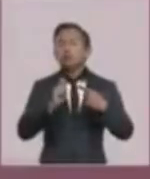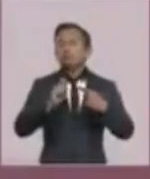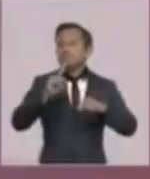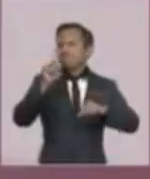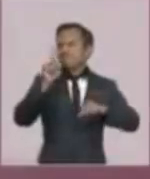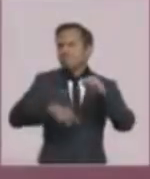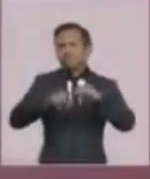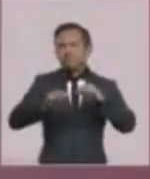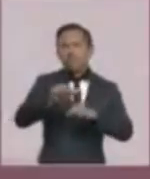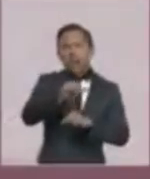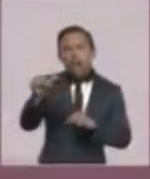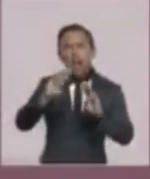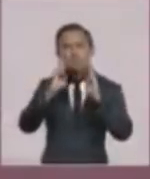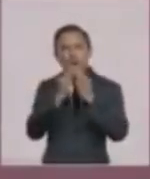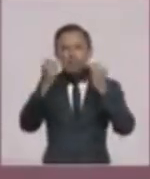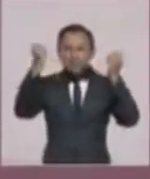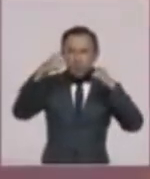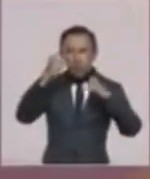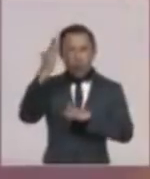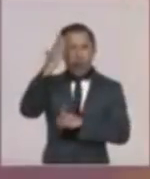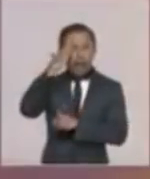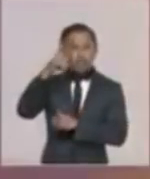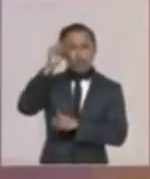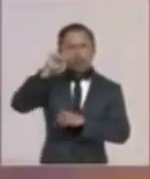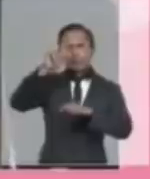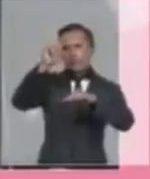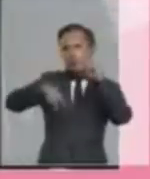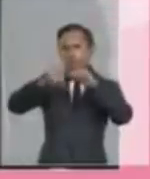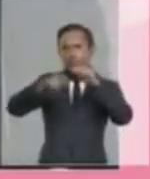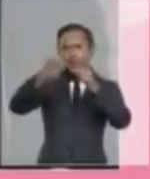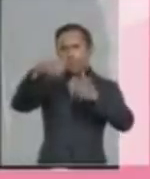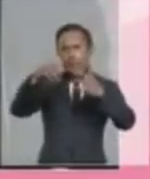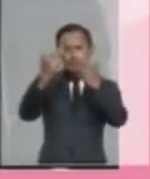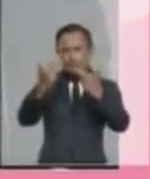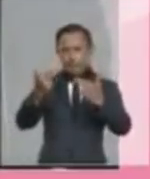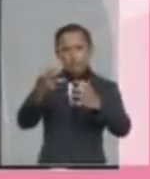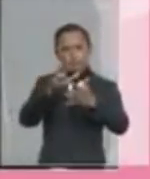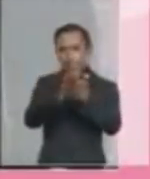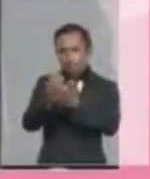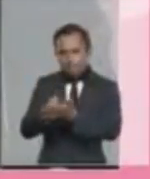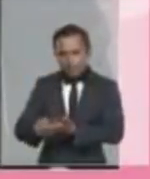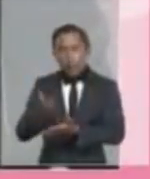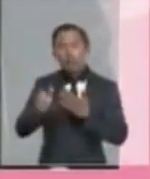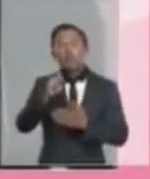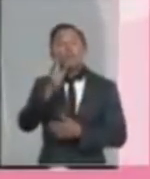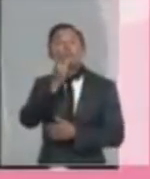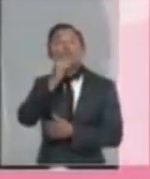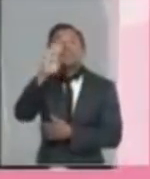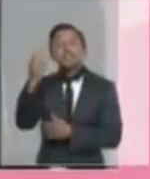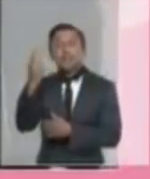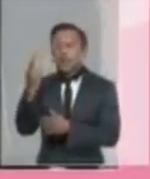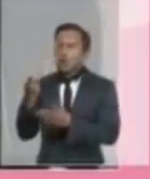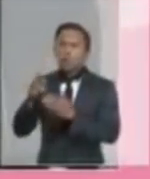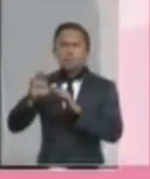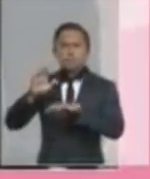solamente descabezar a las organizaciones criminales, duplicar el tamaño de la Policía Federal, profesionalizar y certificar